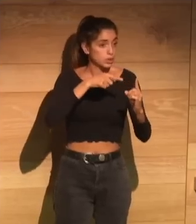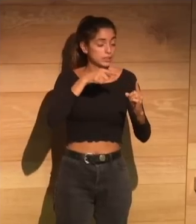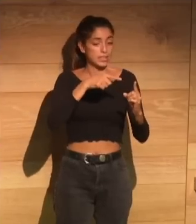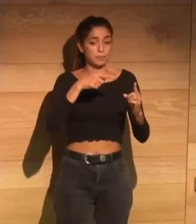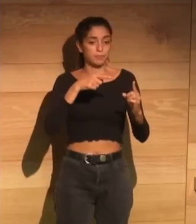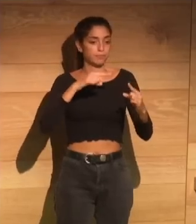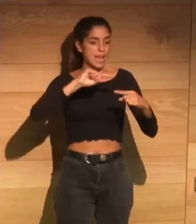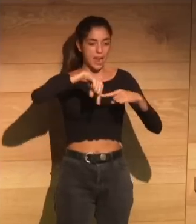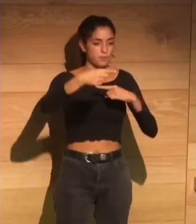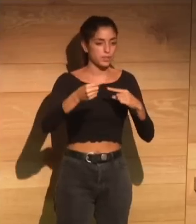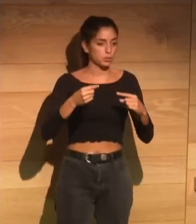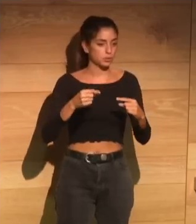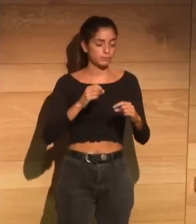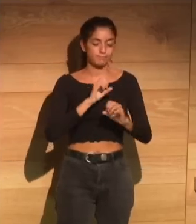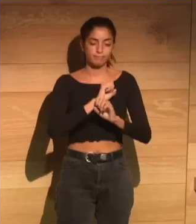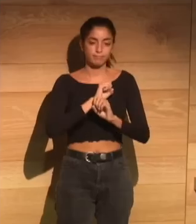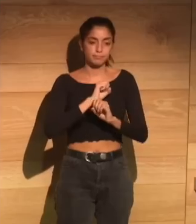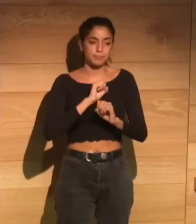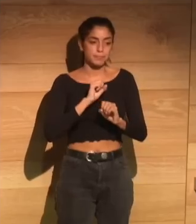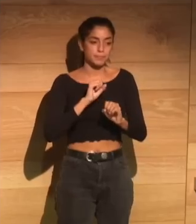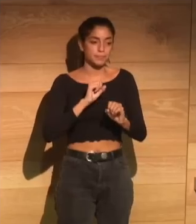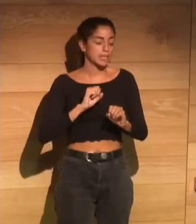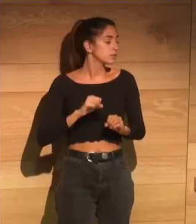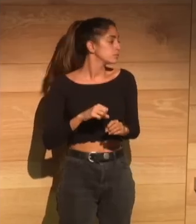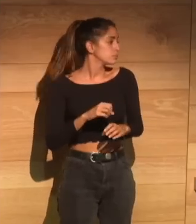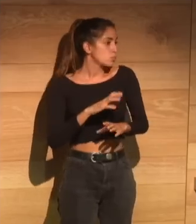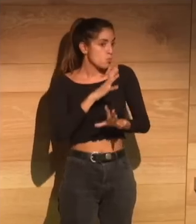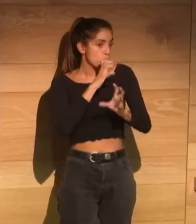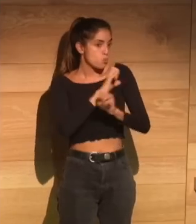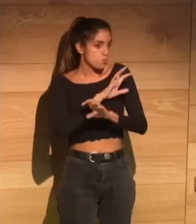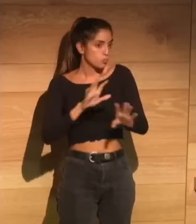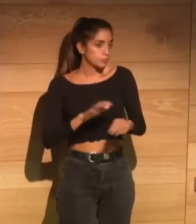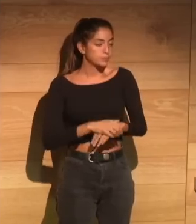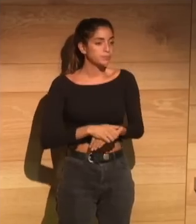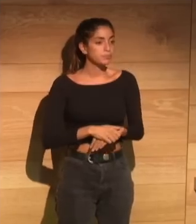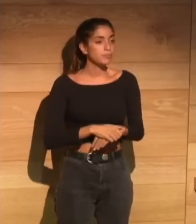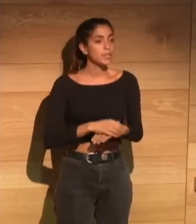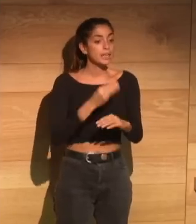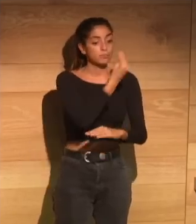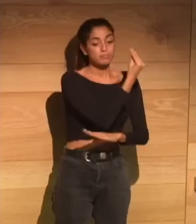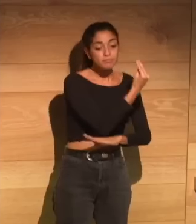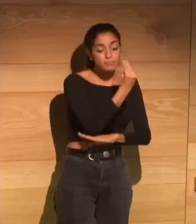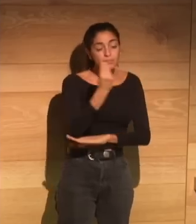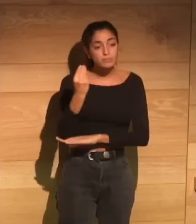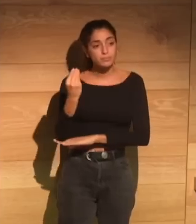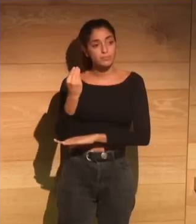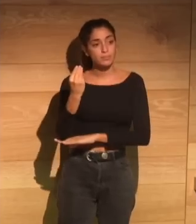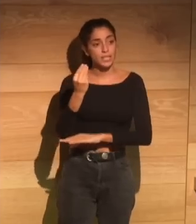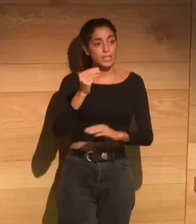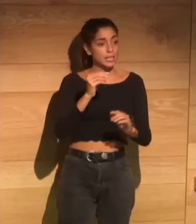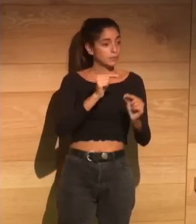alucinantes. Si tú tienes en un tambor giratorio, por ejemplo, pequeñas esculturas, pequeños modelados